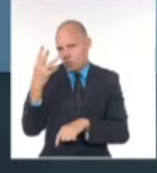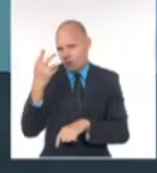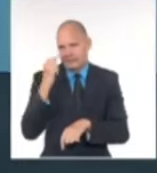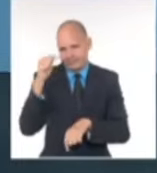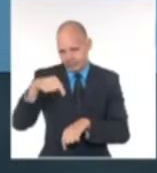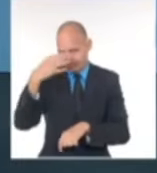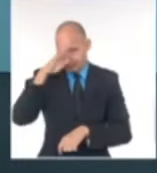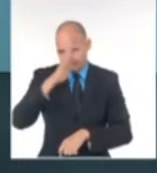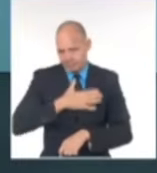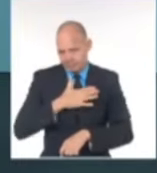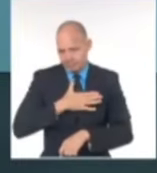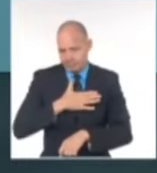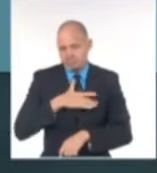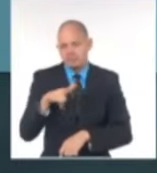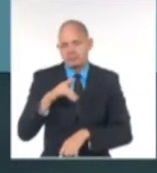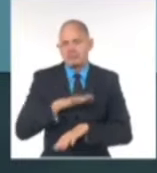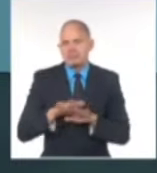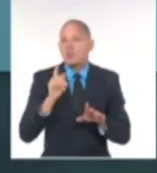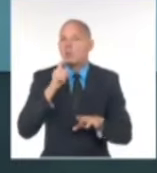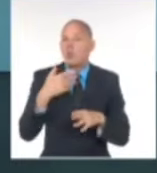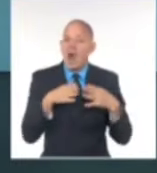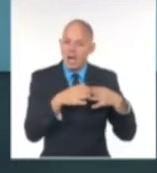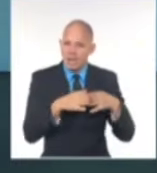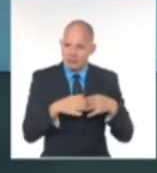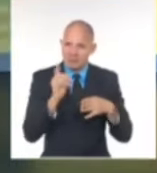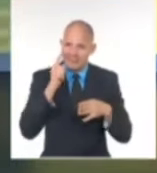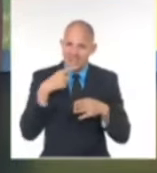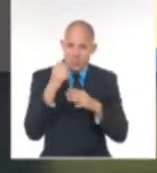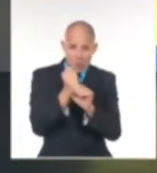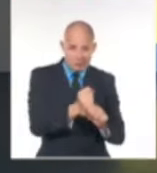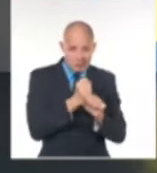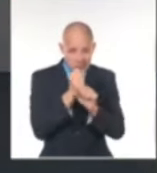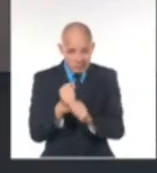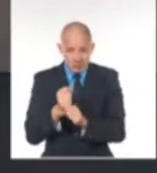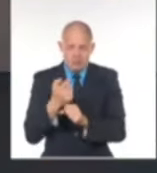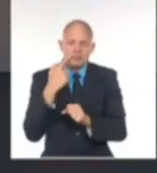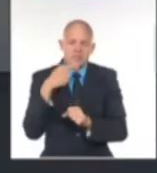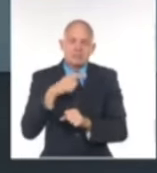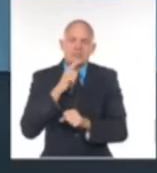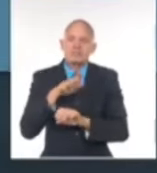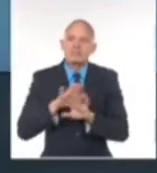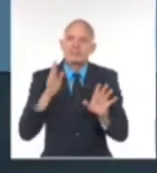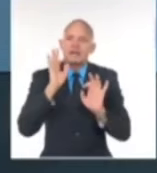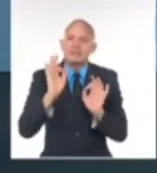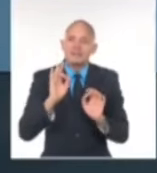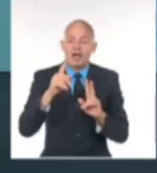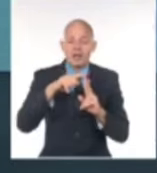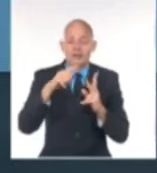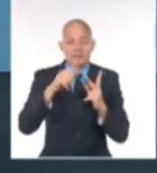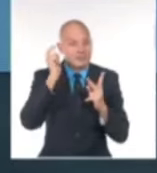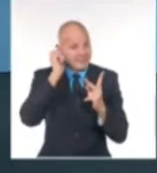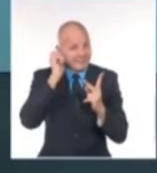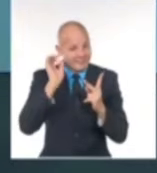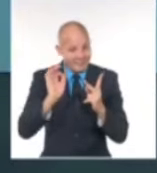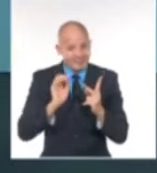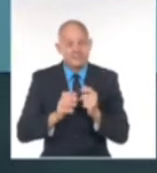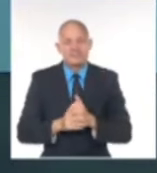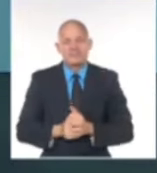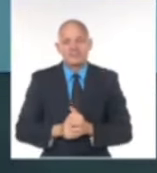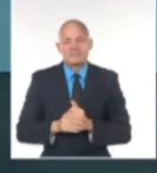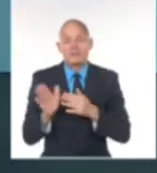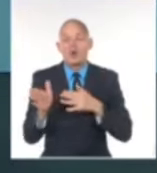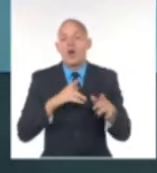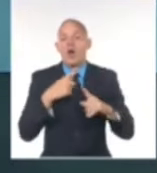nuestro país, precisamente con el canotaje y la presencia en el C2 a 500 metros de Yarisleidy Cirilo y Gisenolis López. En la